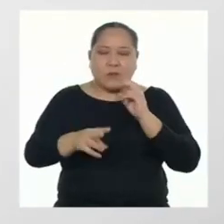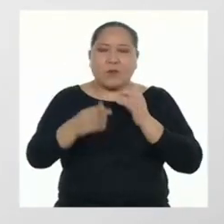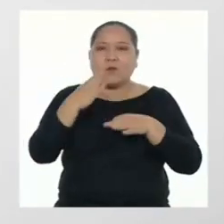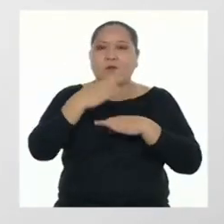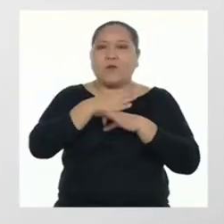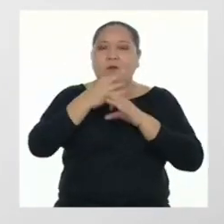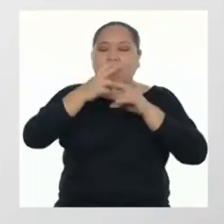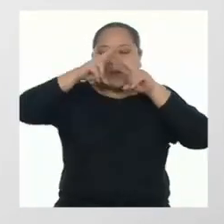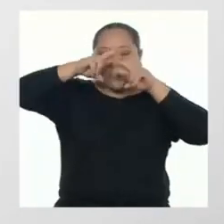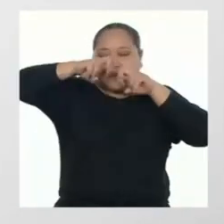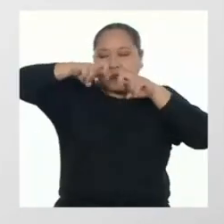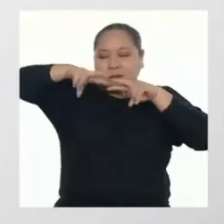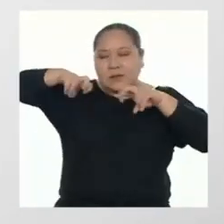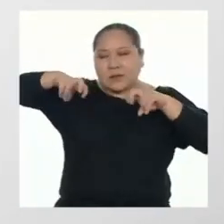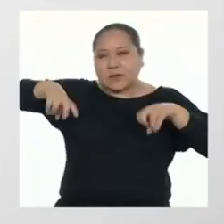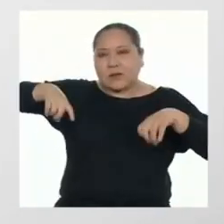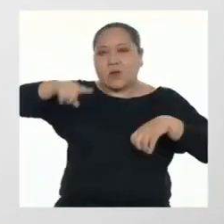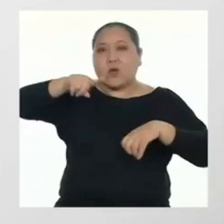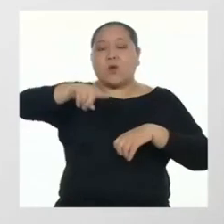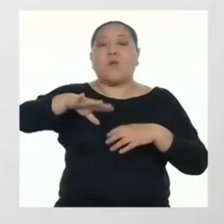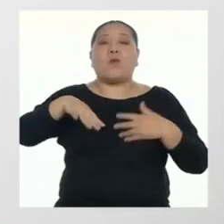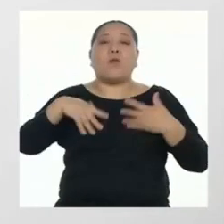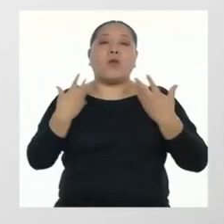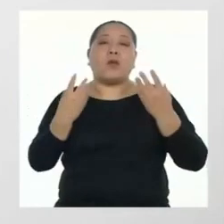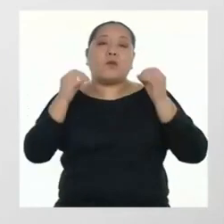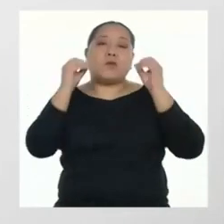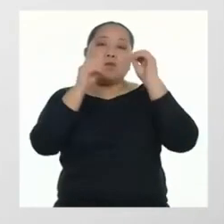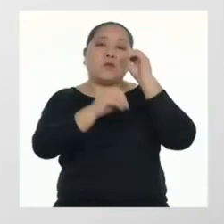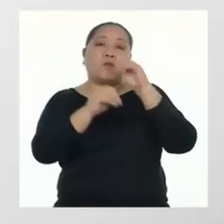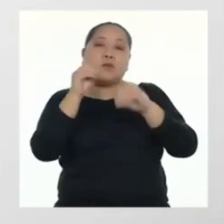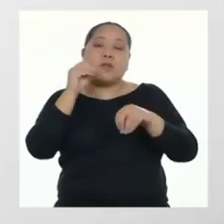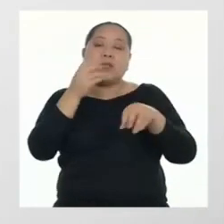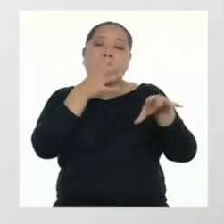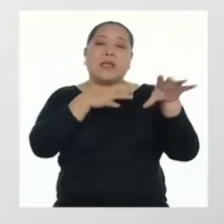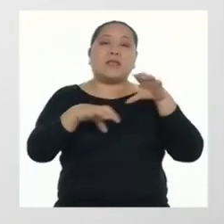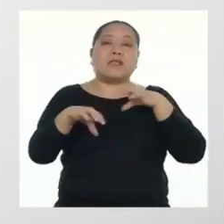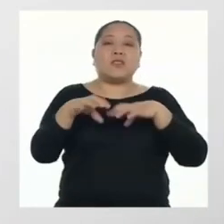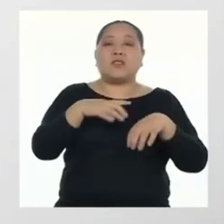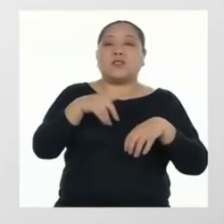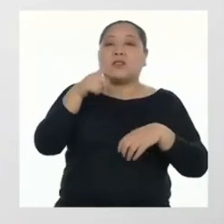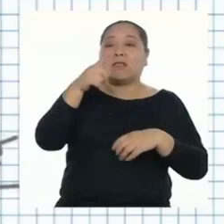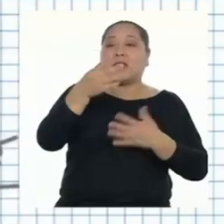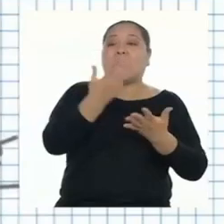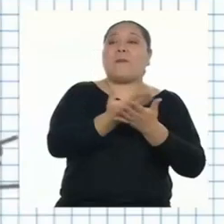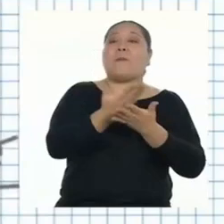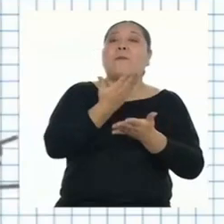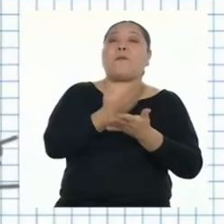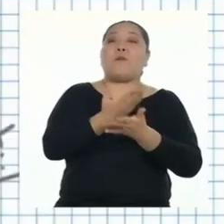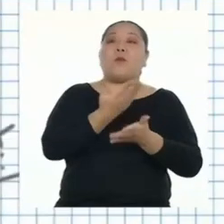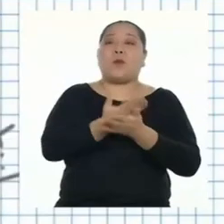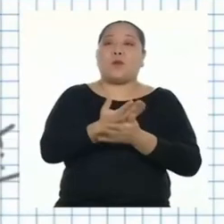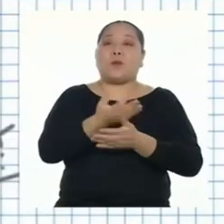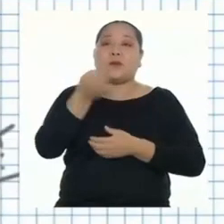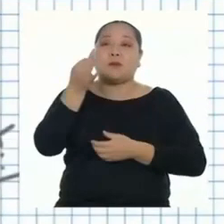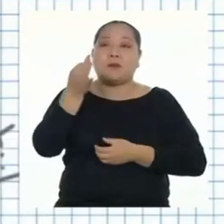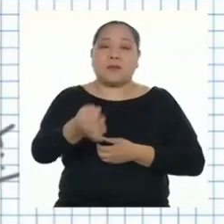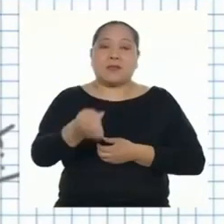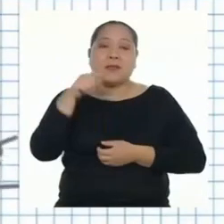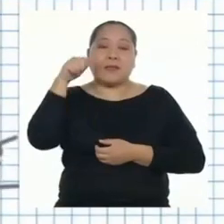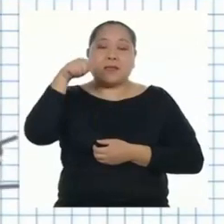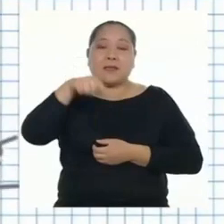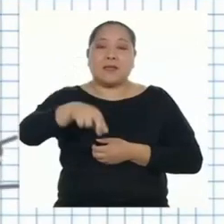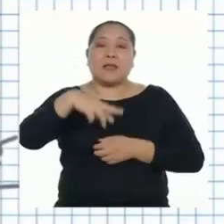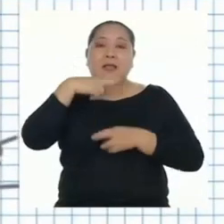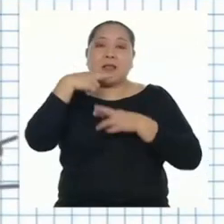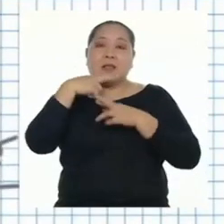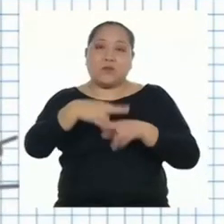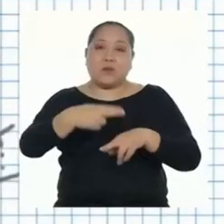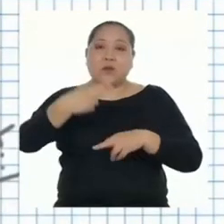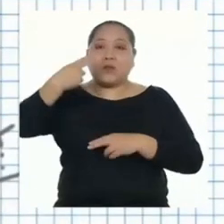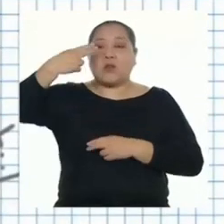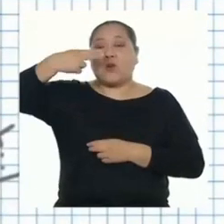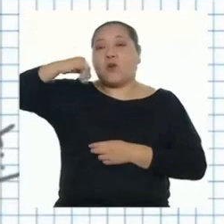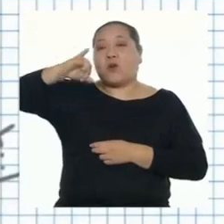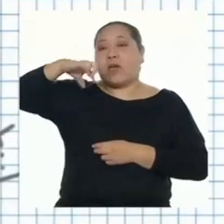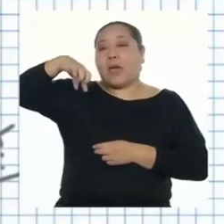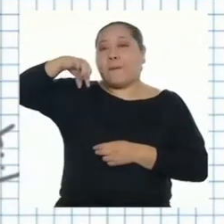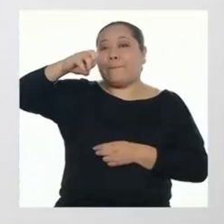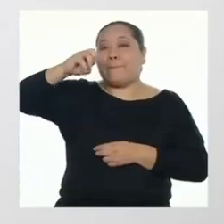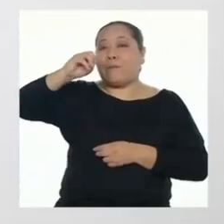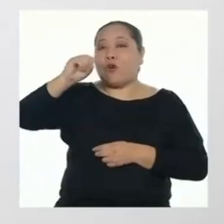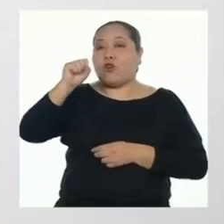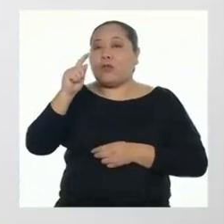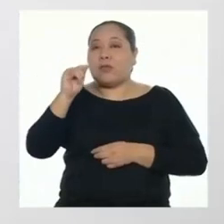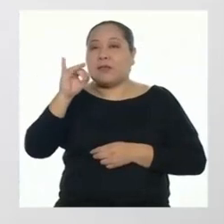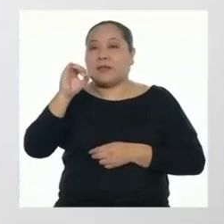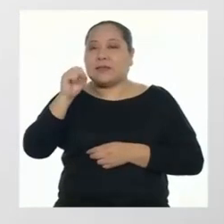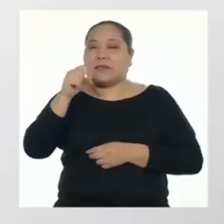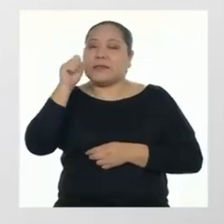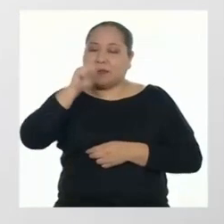hacer indagación donde podamos proponer las acciones que nos permitan corroborar si nuestra posible respuesta o hipótesis es